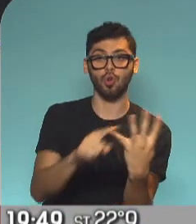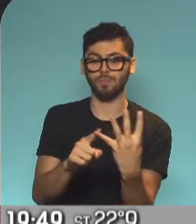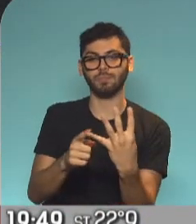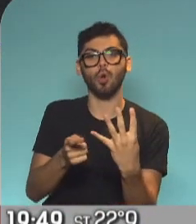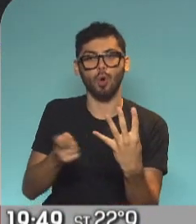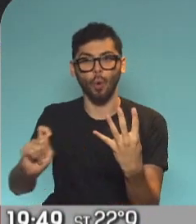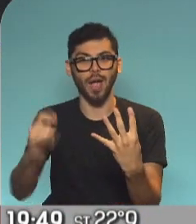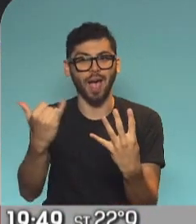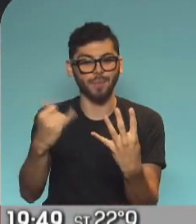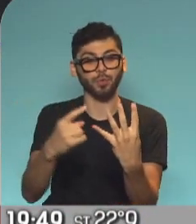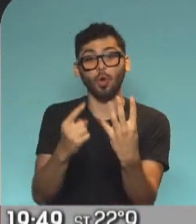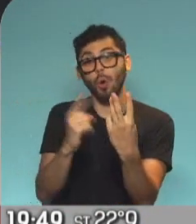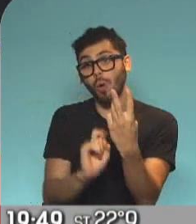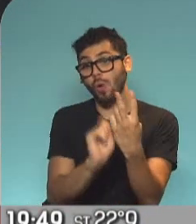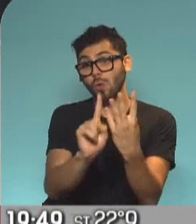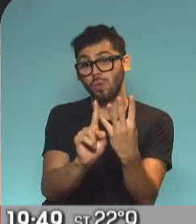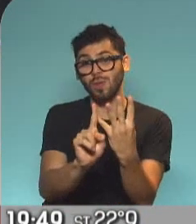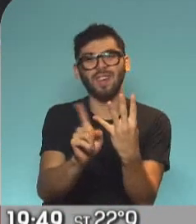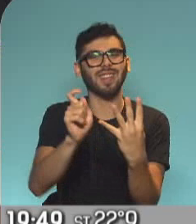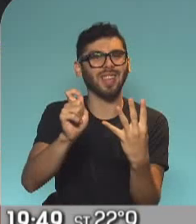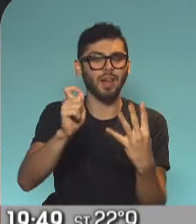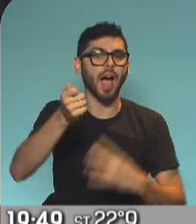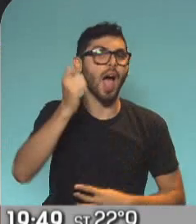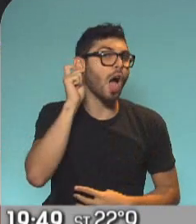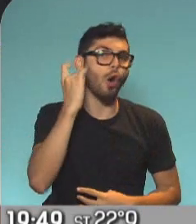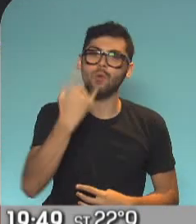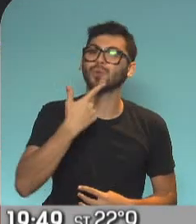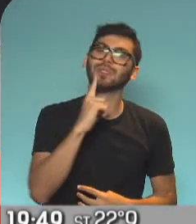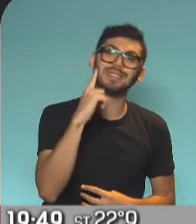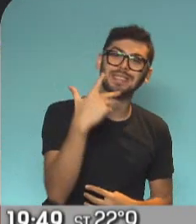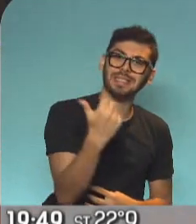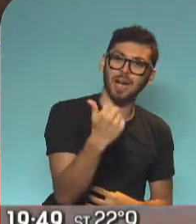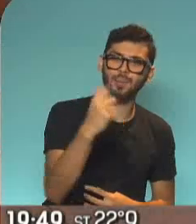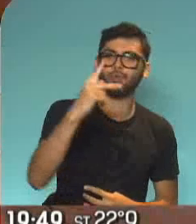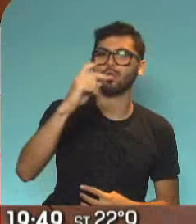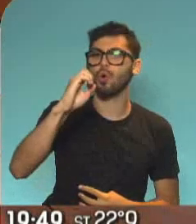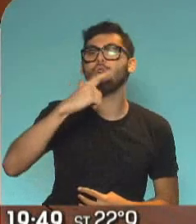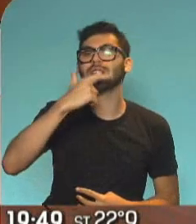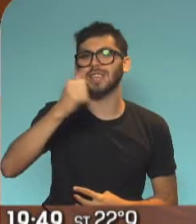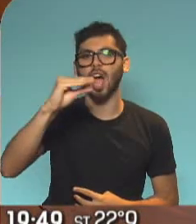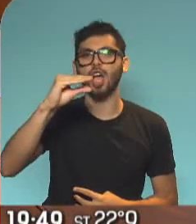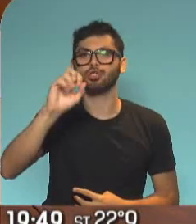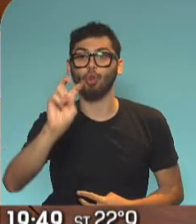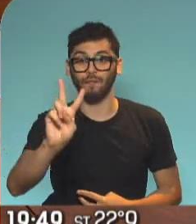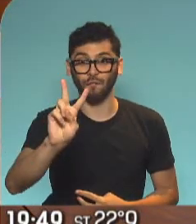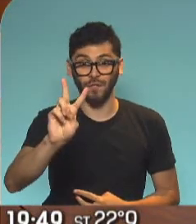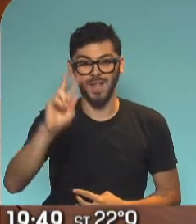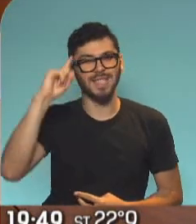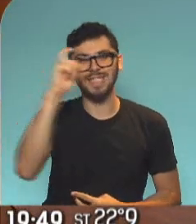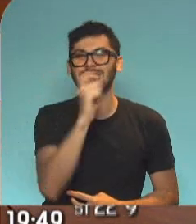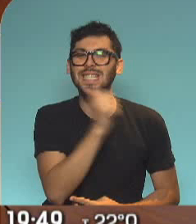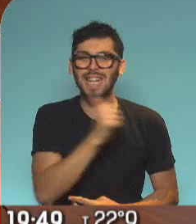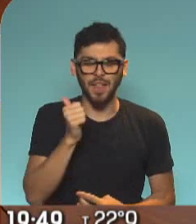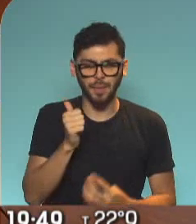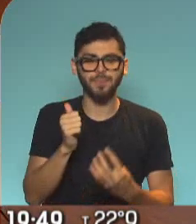se suma a agustín acosta choque a la psiquiatra y todavía hay un criterio expectante si bien de hecho está bajo investigación